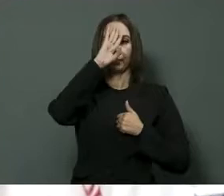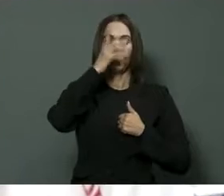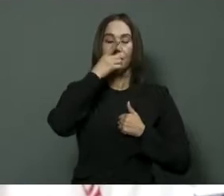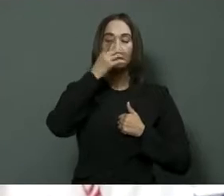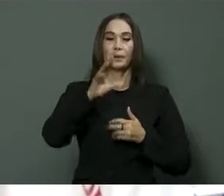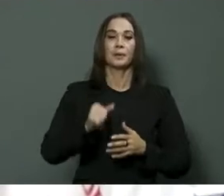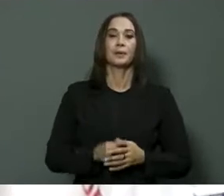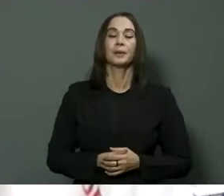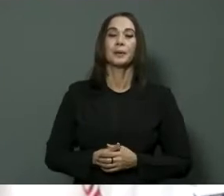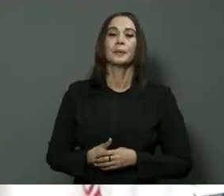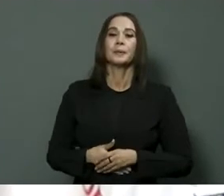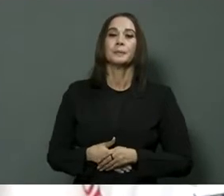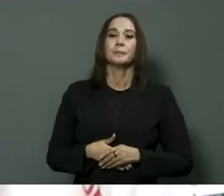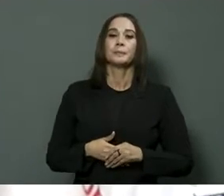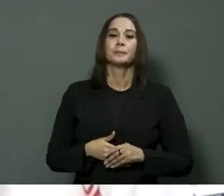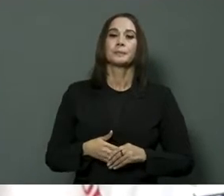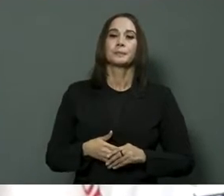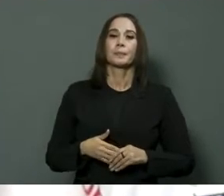Dominicana.